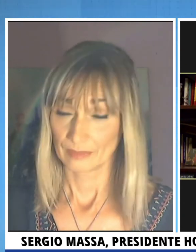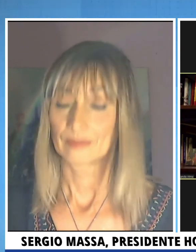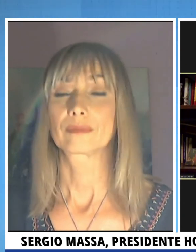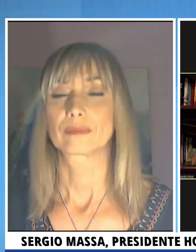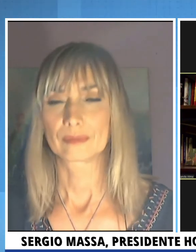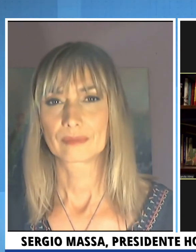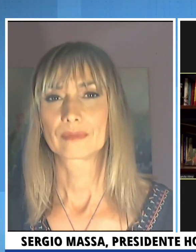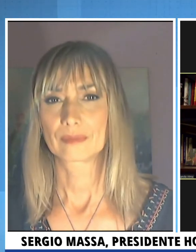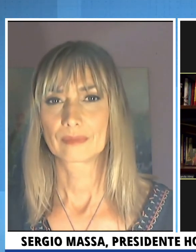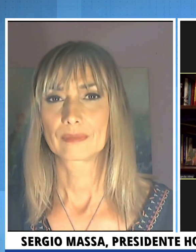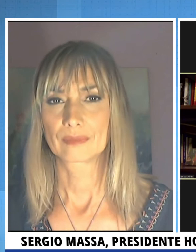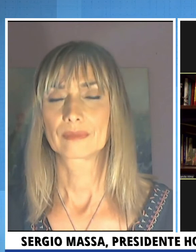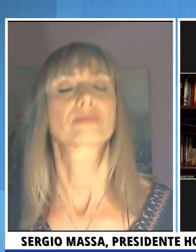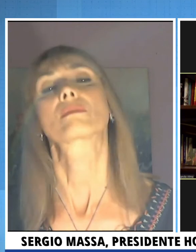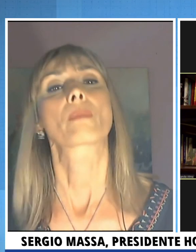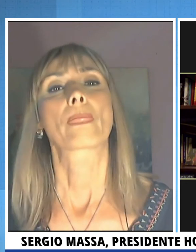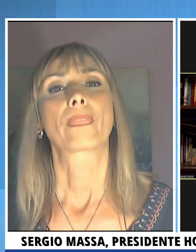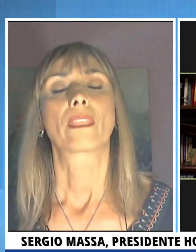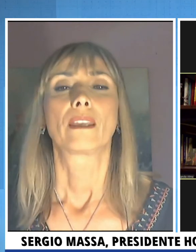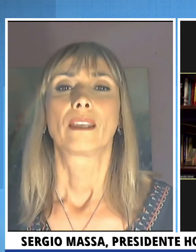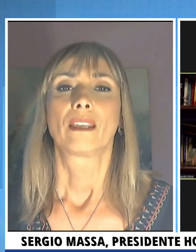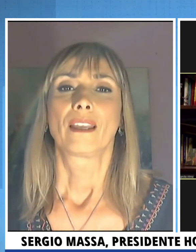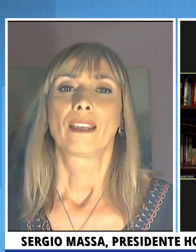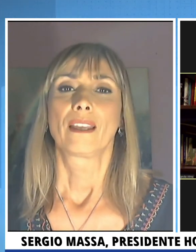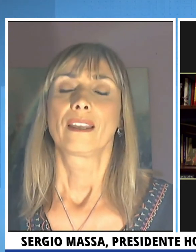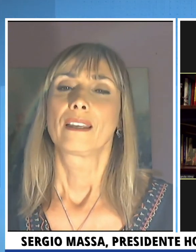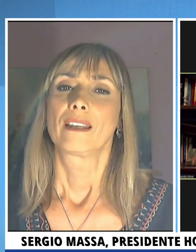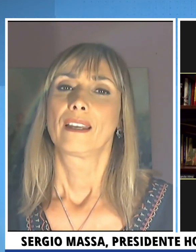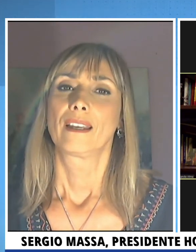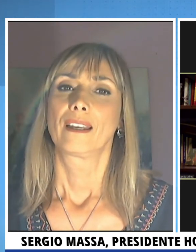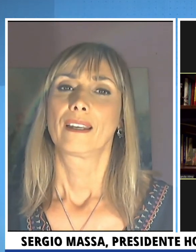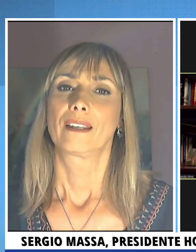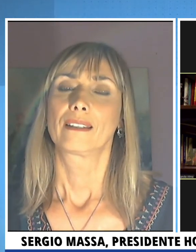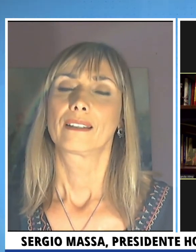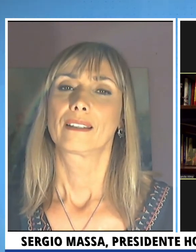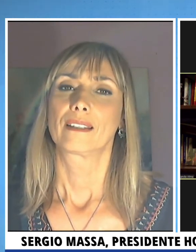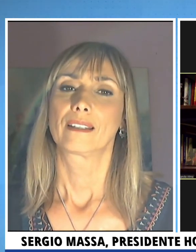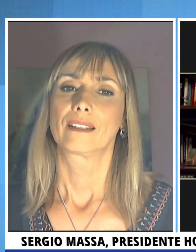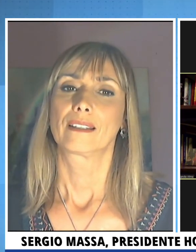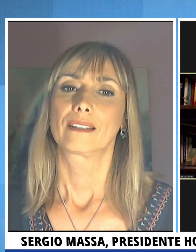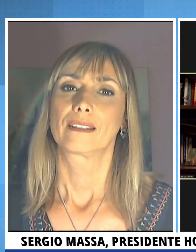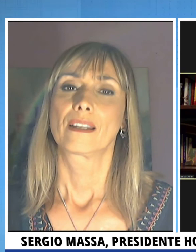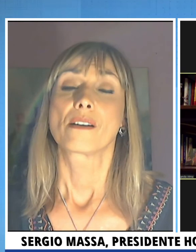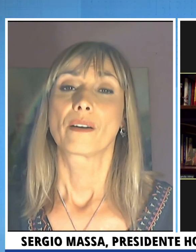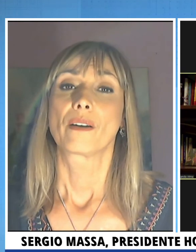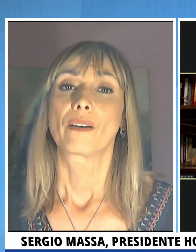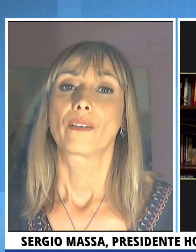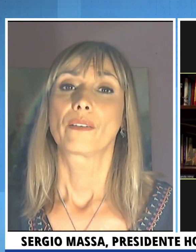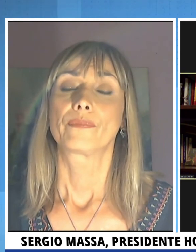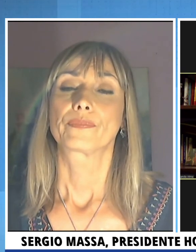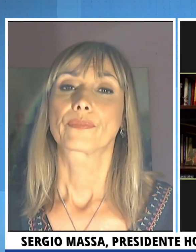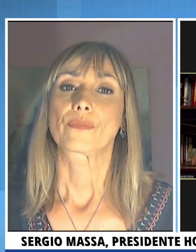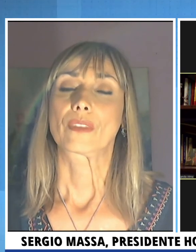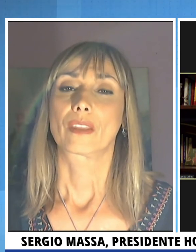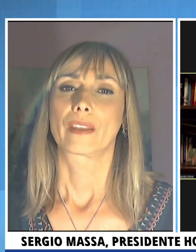los tribunales federales y también el Ministerio de Seguridad pueda dar directivas de cómo actuar en este sentido, ¿no? Para prevenir y sancionar sin